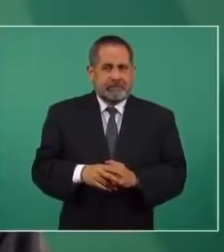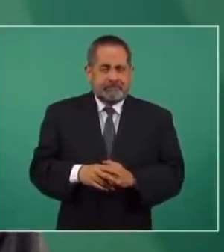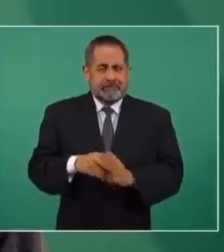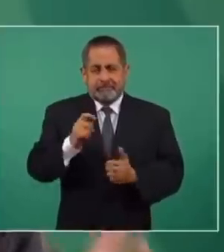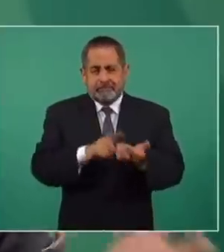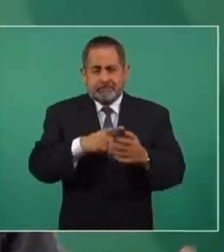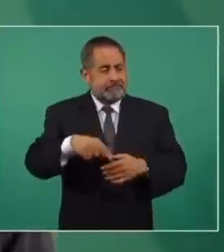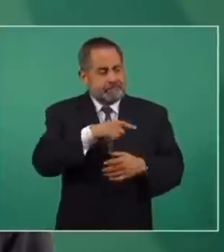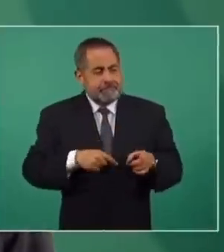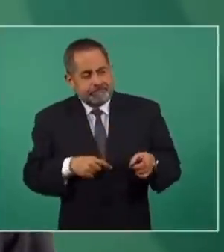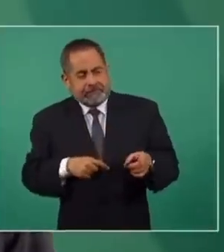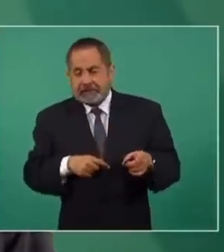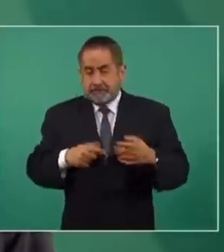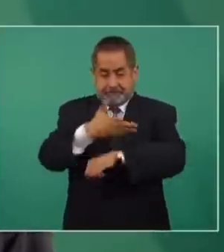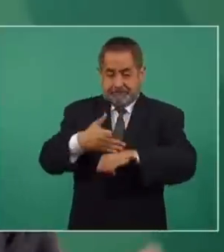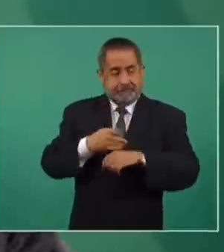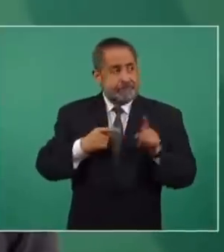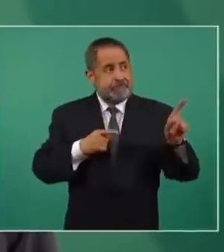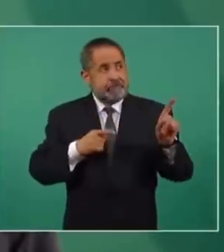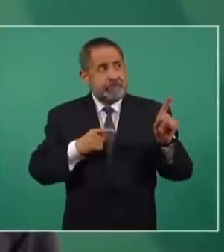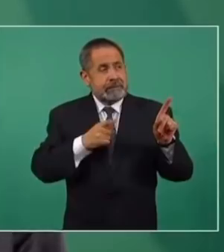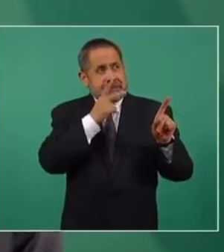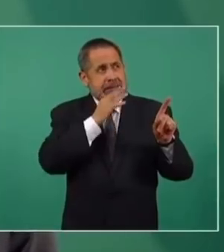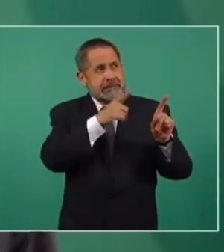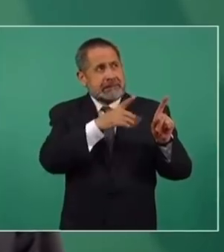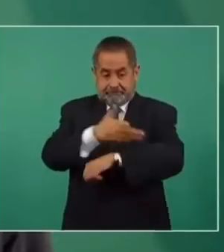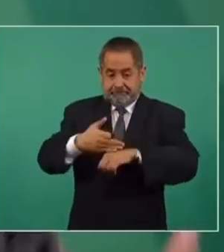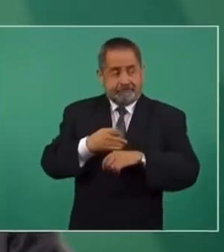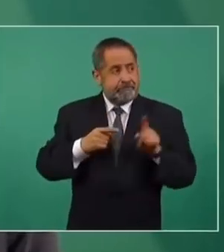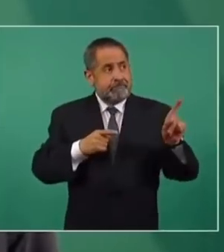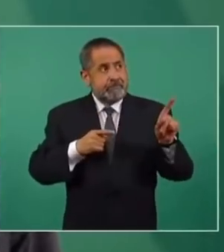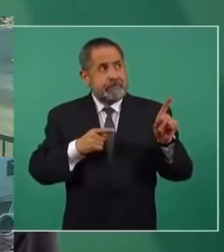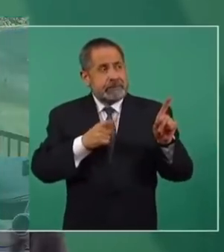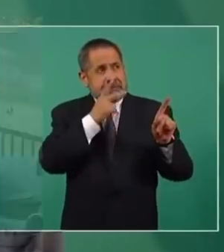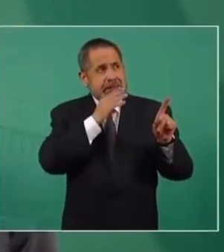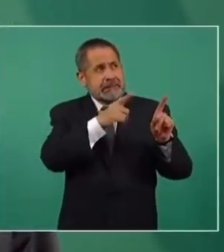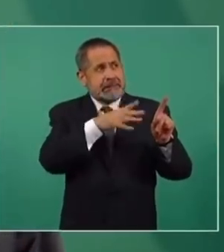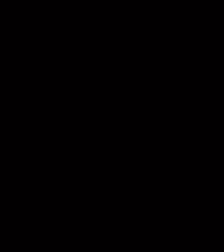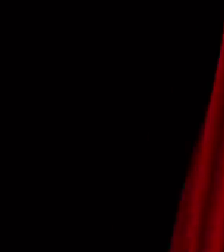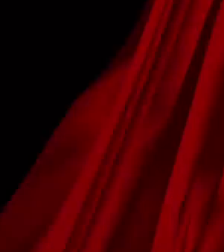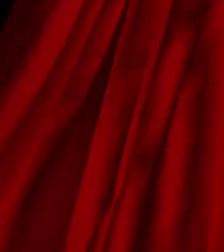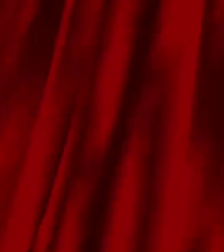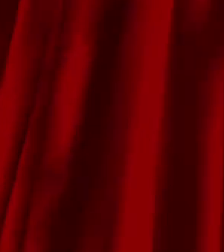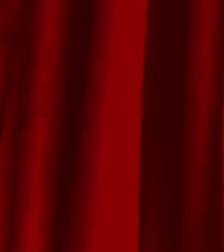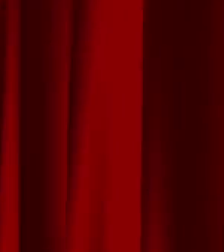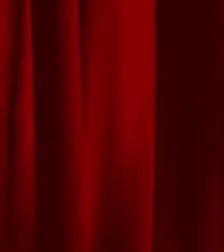preocupa la situación de los hijos, de los corruptos, de los hijos, de los corruptos.